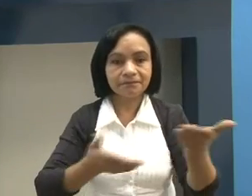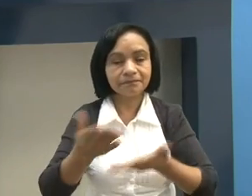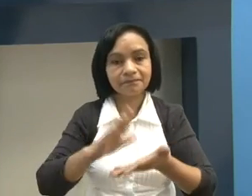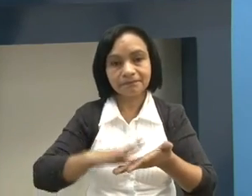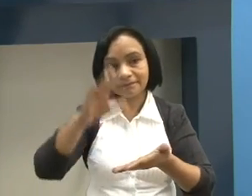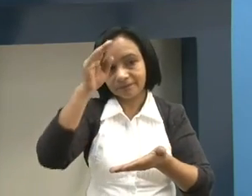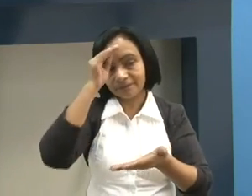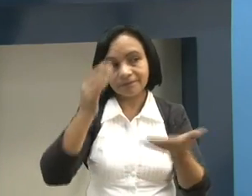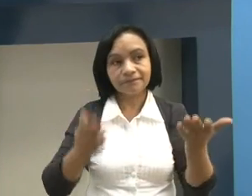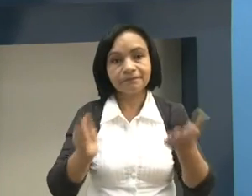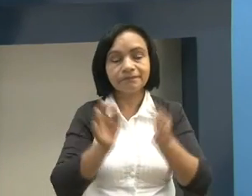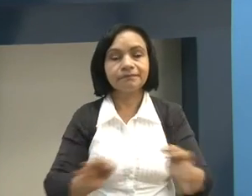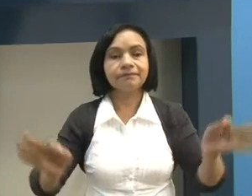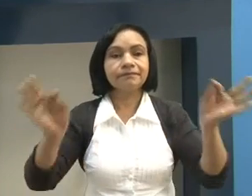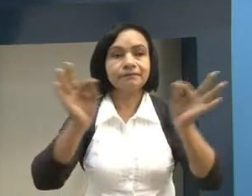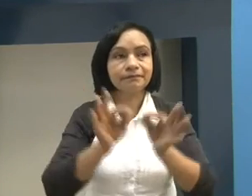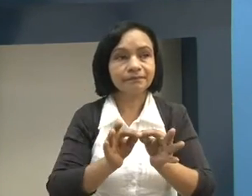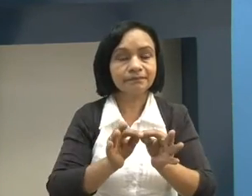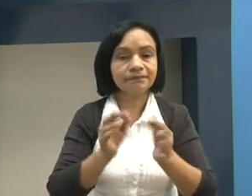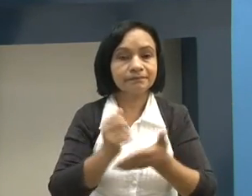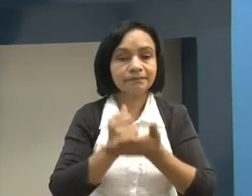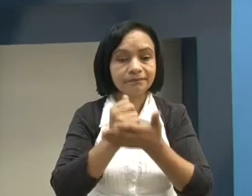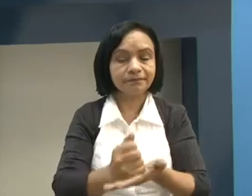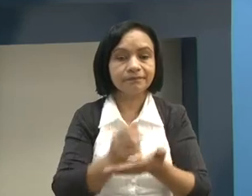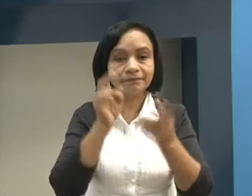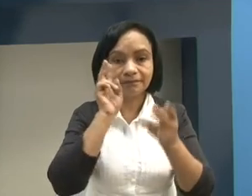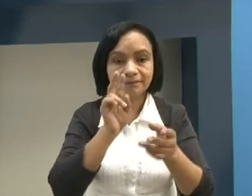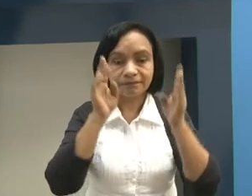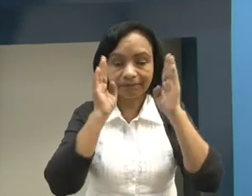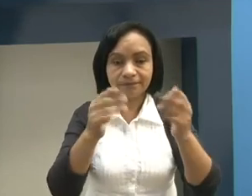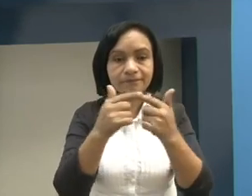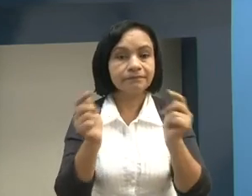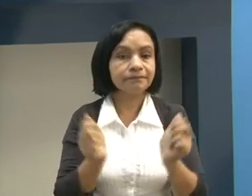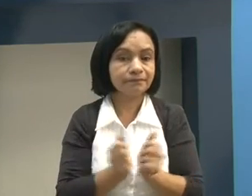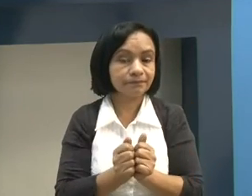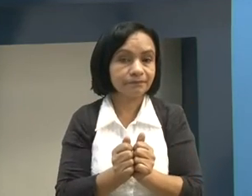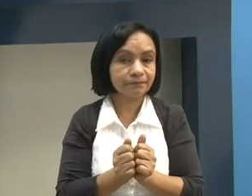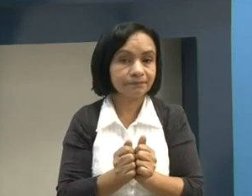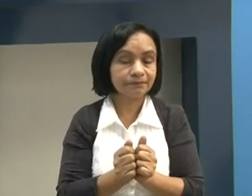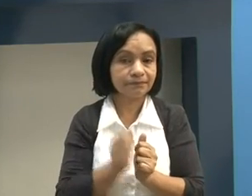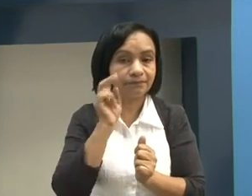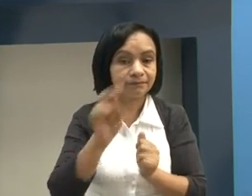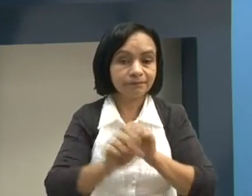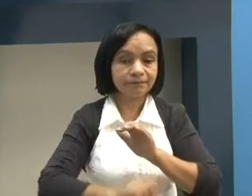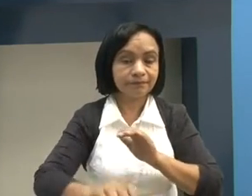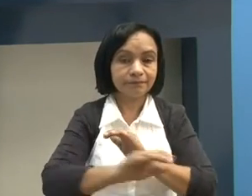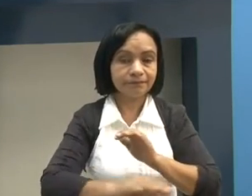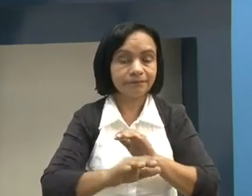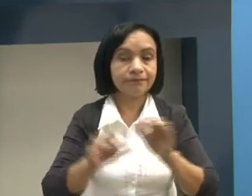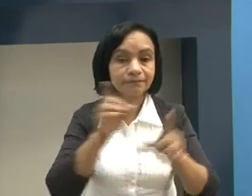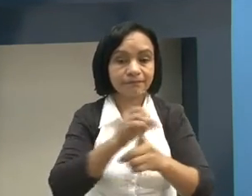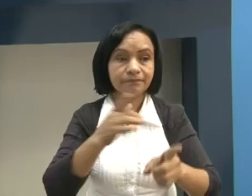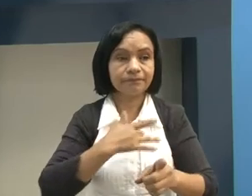conocimiento. Entonces, eso es importante porque ahí te permite una visión del colectivo. Te viste una visión social que vos